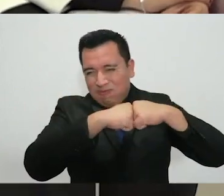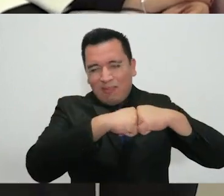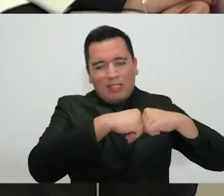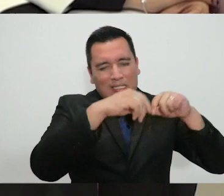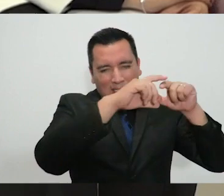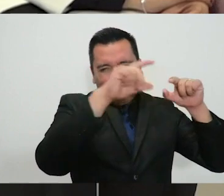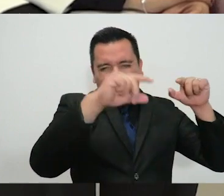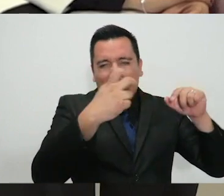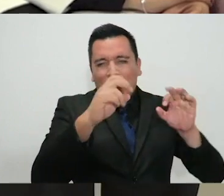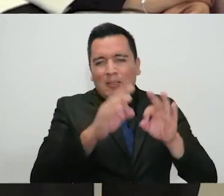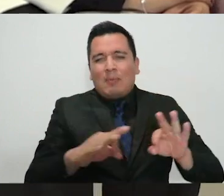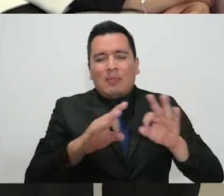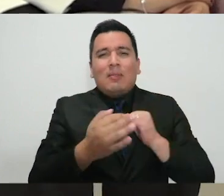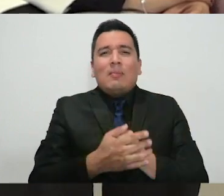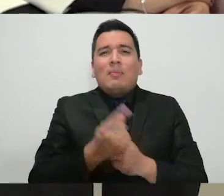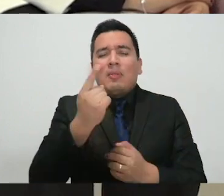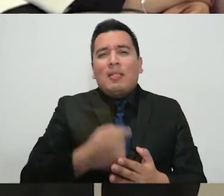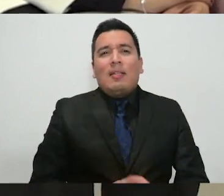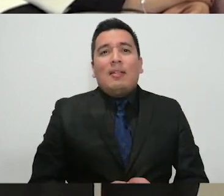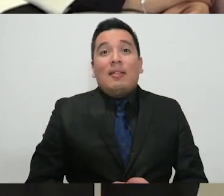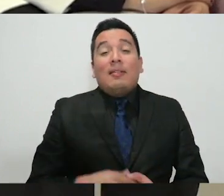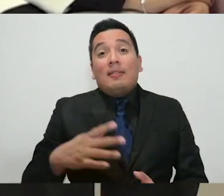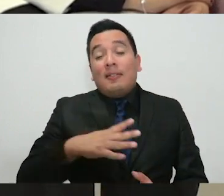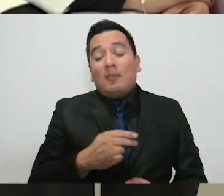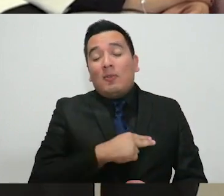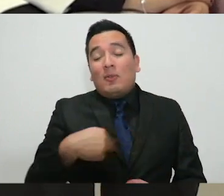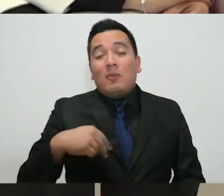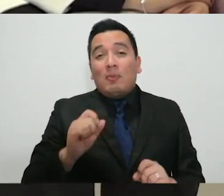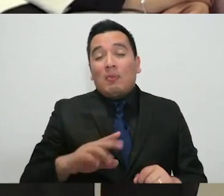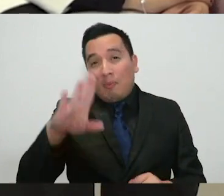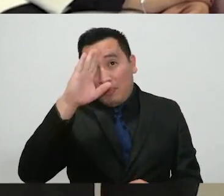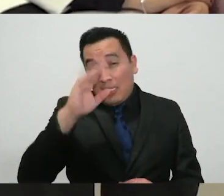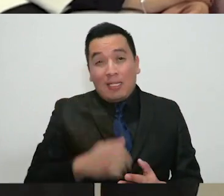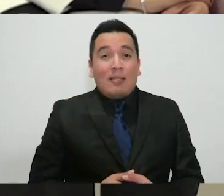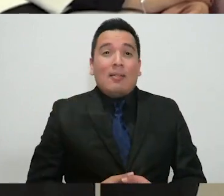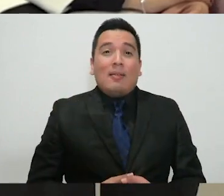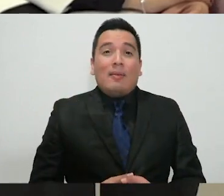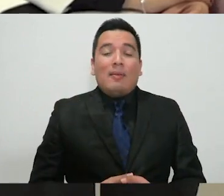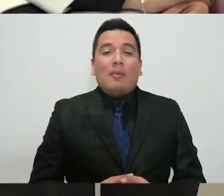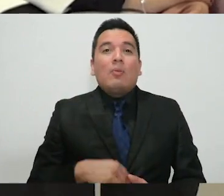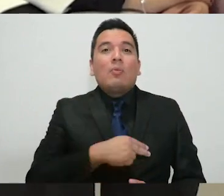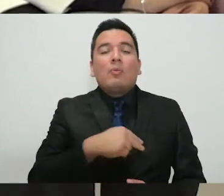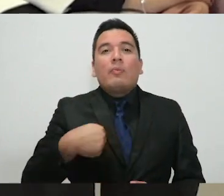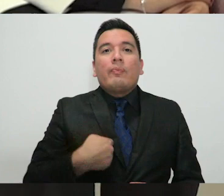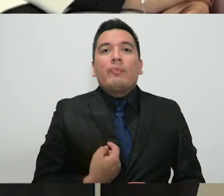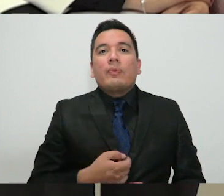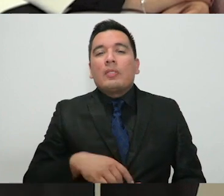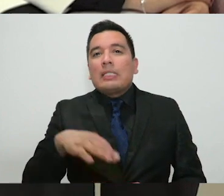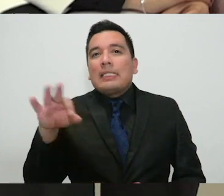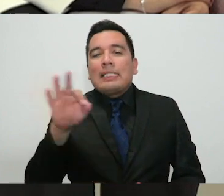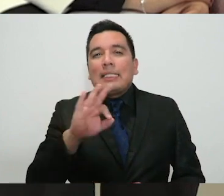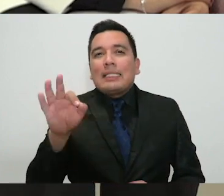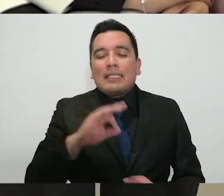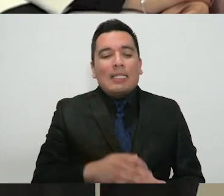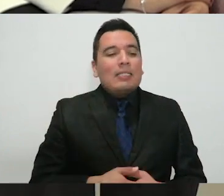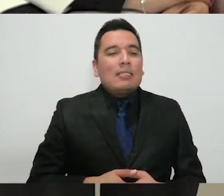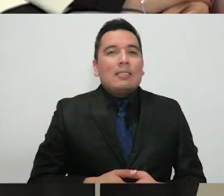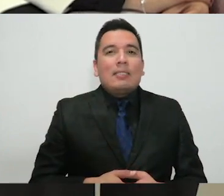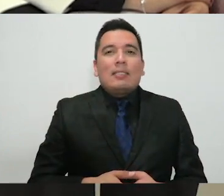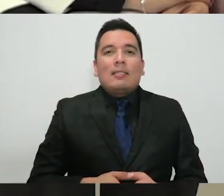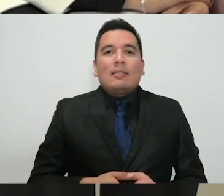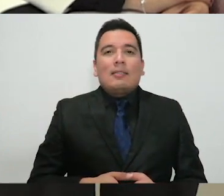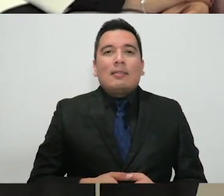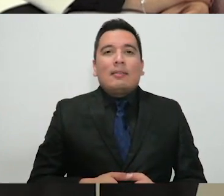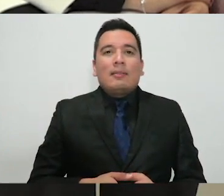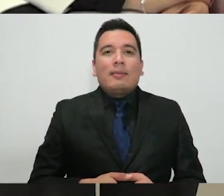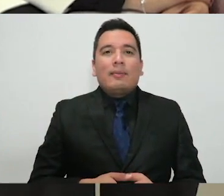muy importante, claro, porque implica también llevarnos a pensar que nosotros hemos abierto las posibilidades del voto, como bien lo acabas